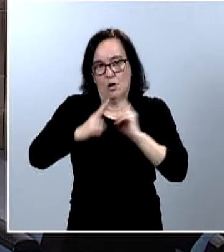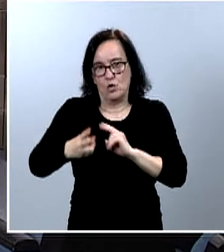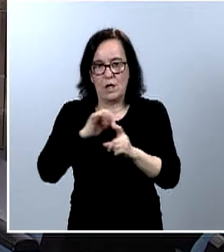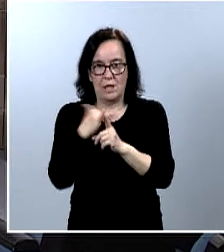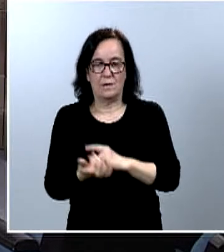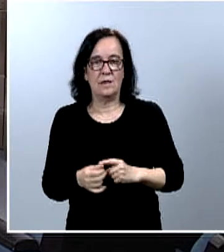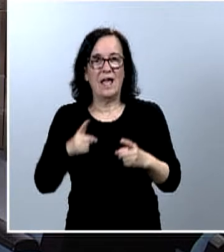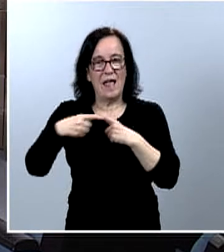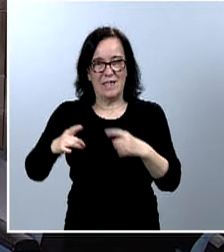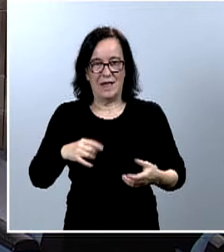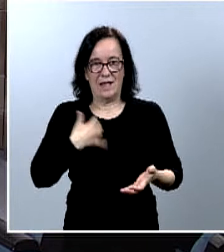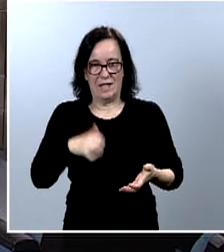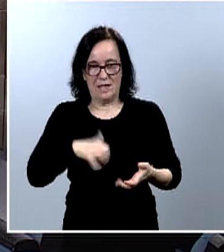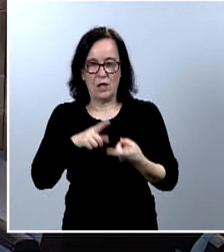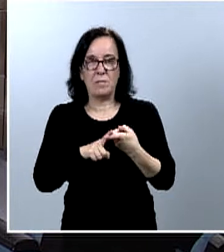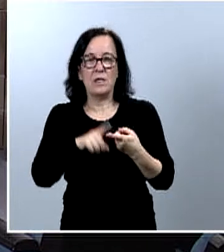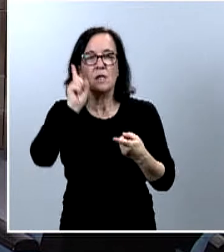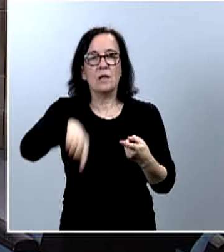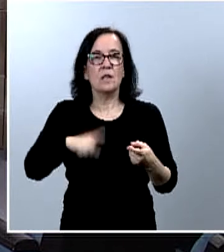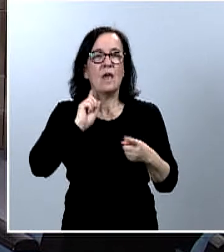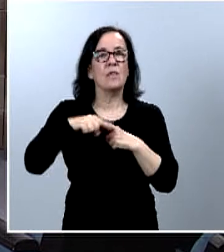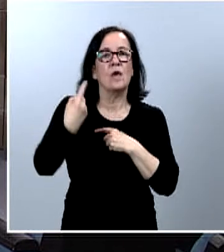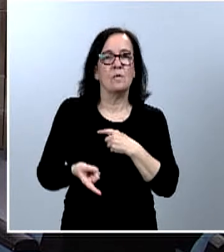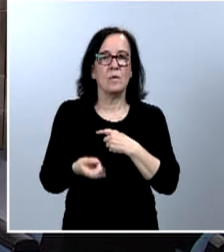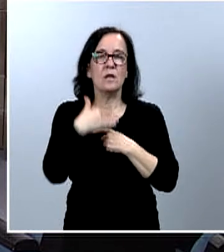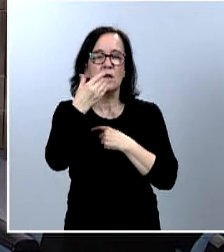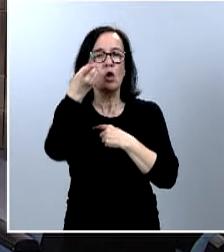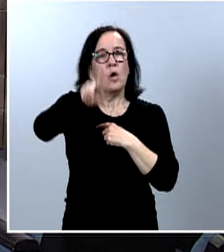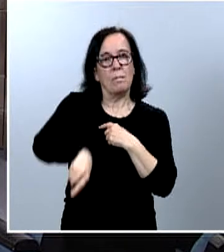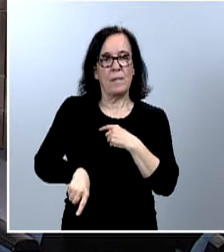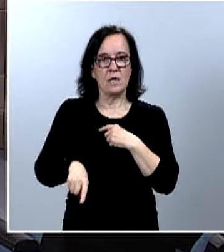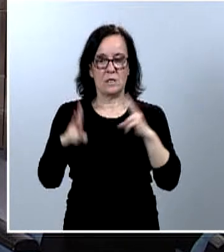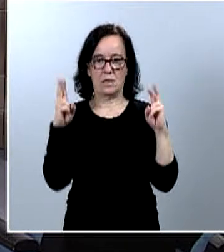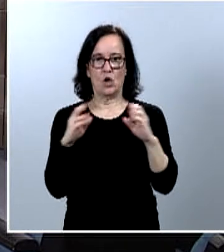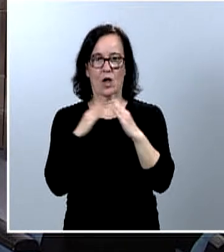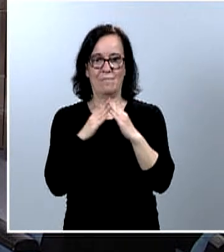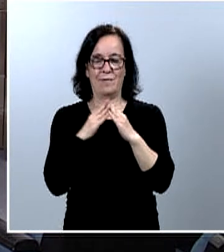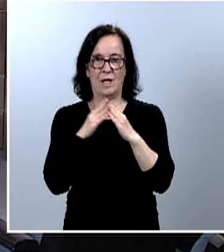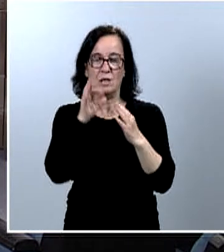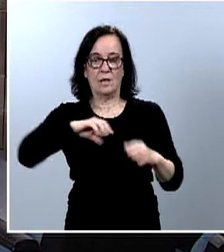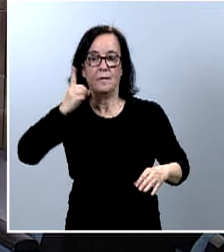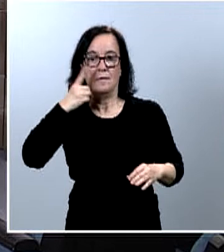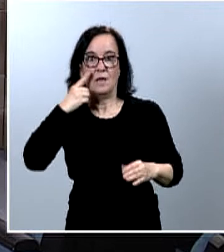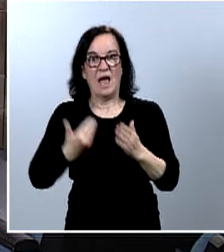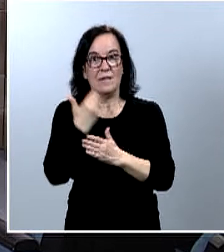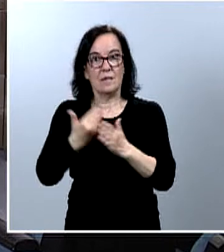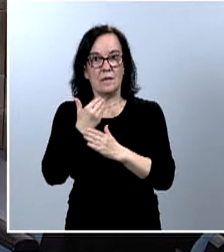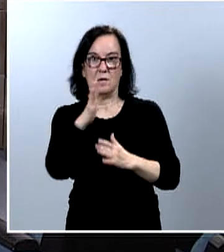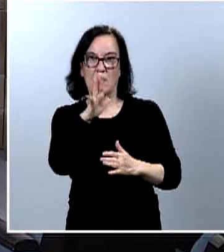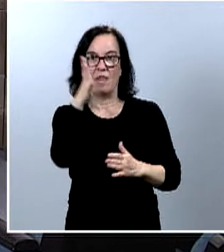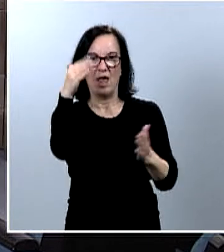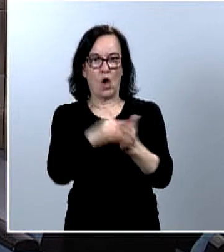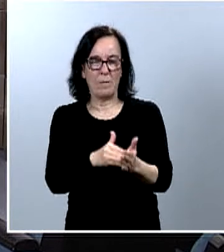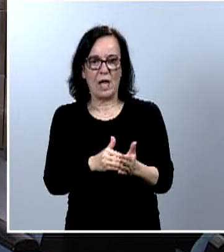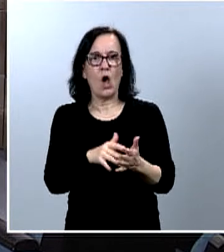Sevilla, Grupo Joly, pregunta que después de algo más de un mes de confinamiento, los casos detectados cada día son del orden de unos 5.000. ¿Dónde se